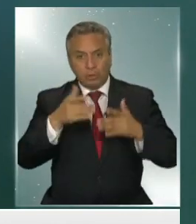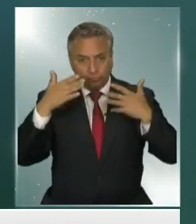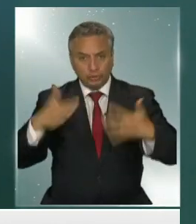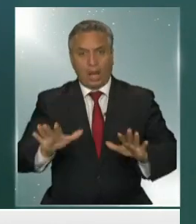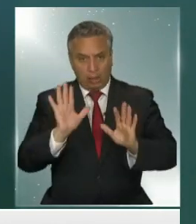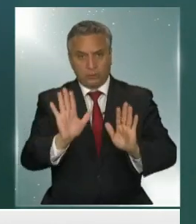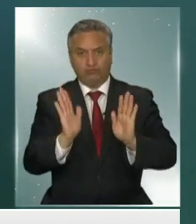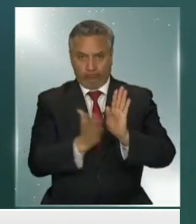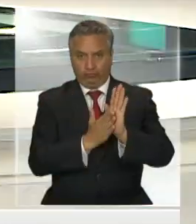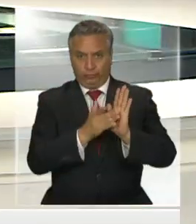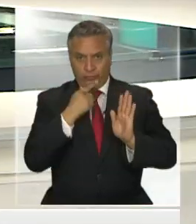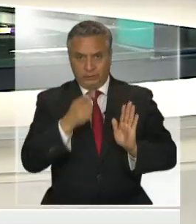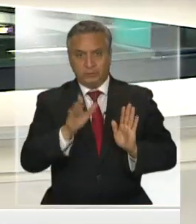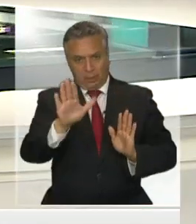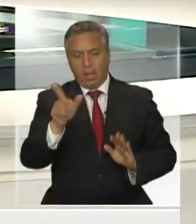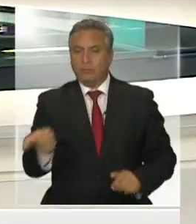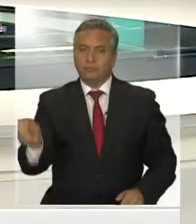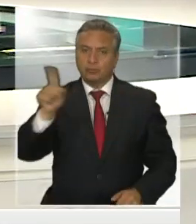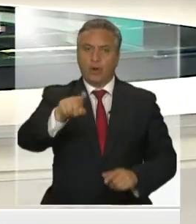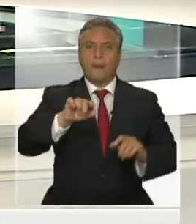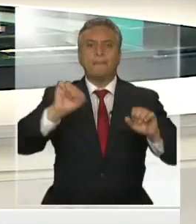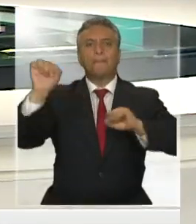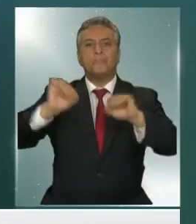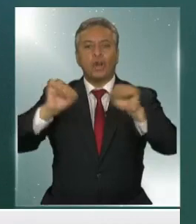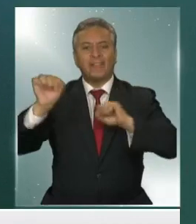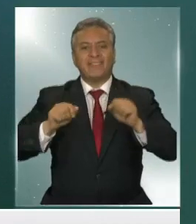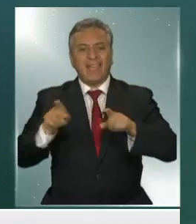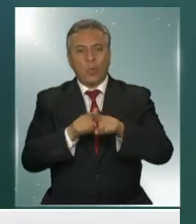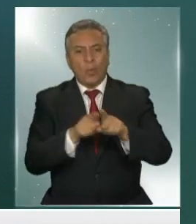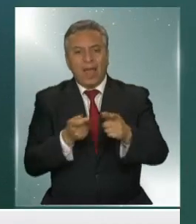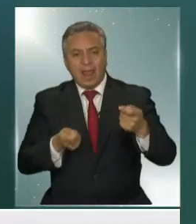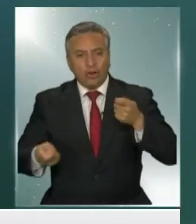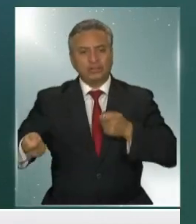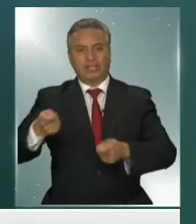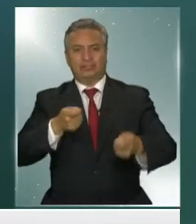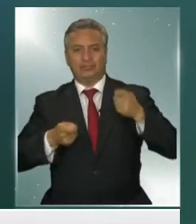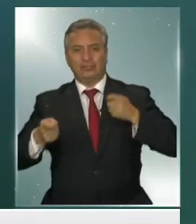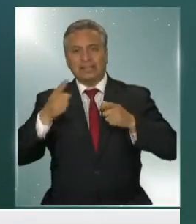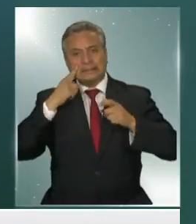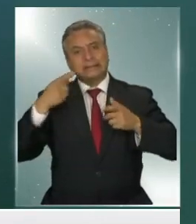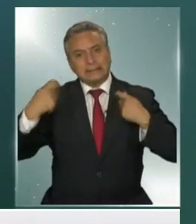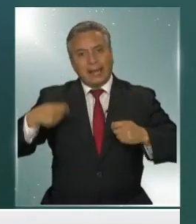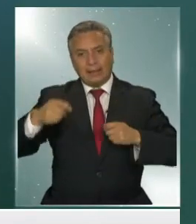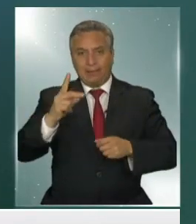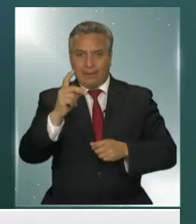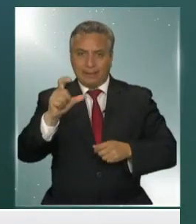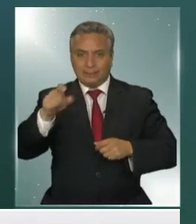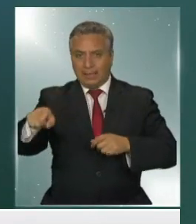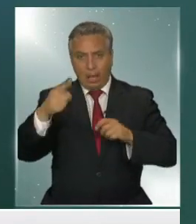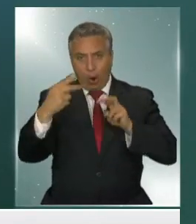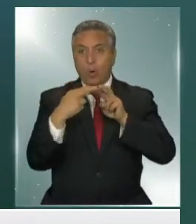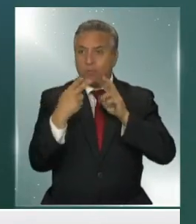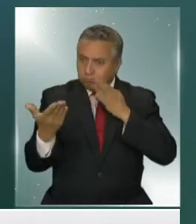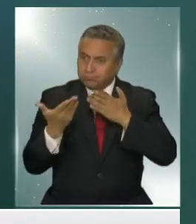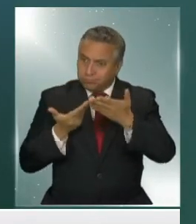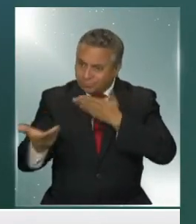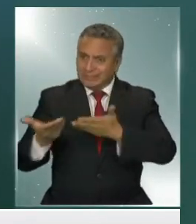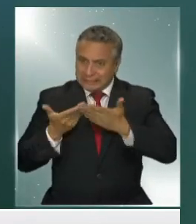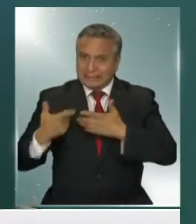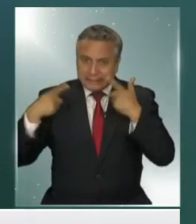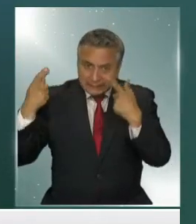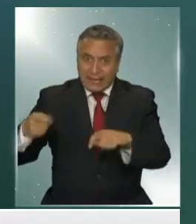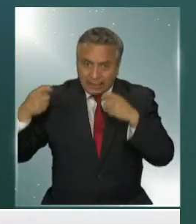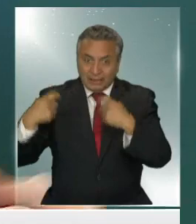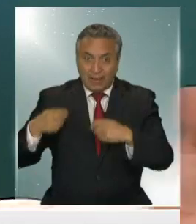estampado allí volviendo a la política de negociación o los puentes que ha tratado establecer la democracia cristiana durante todo este año porque ha tenido una